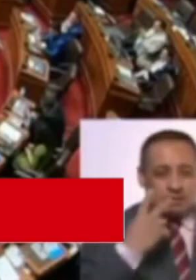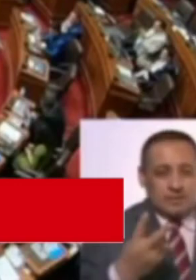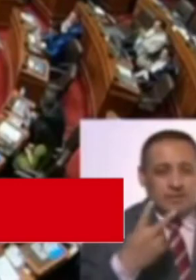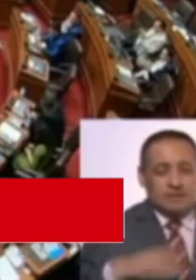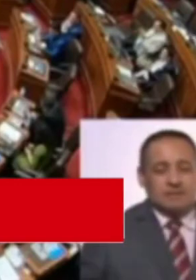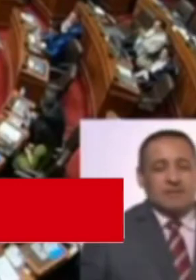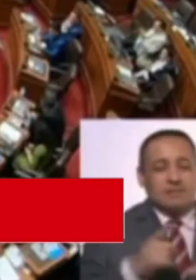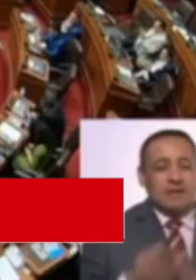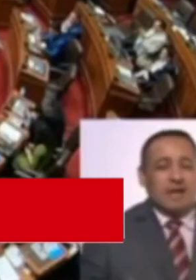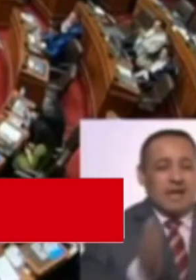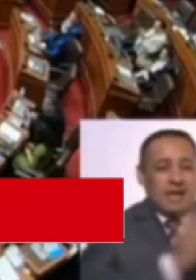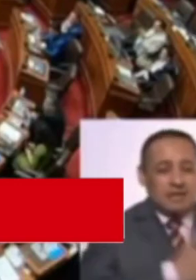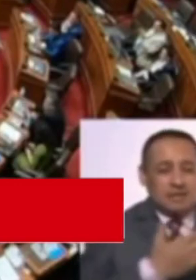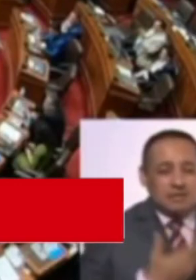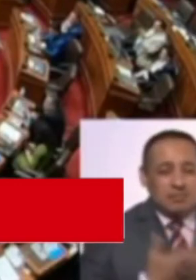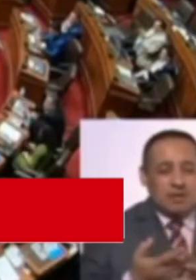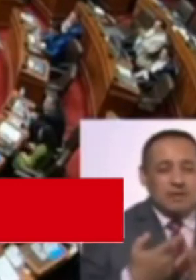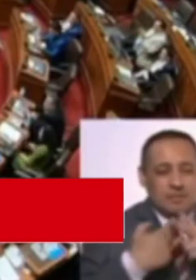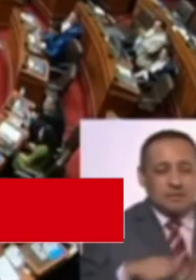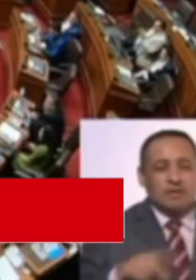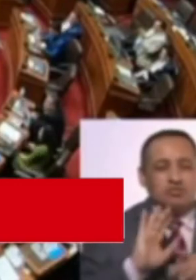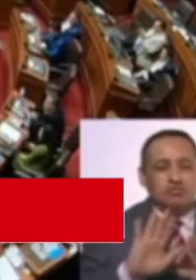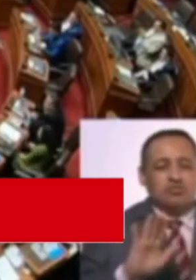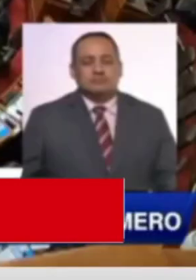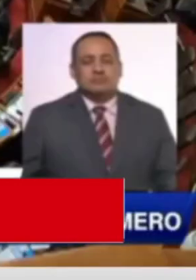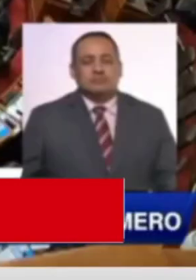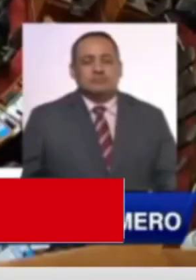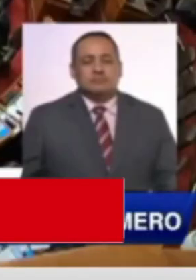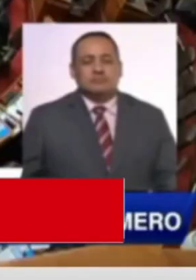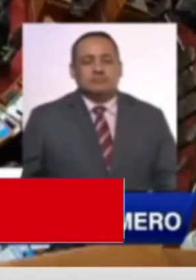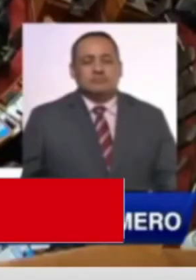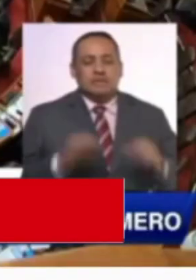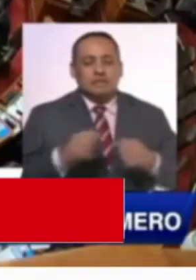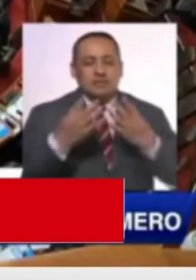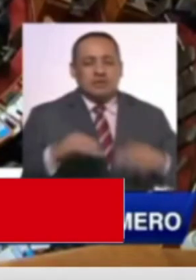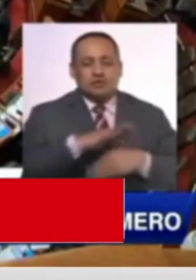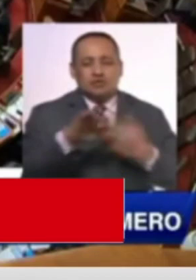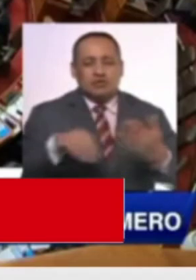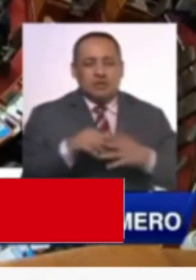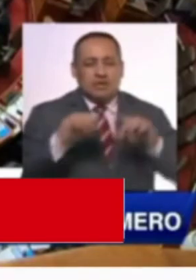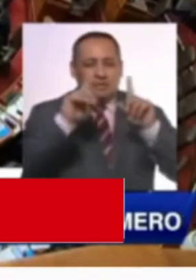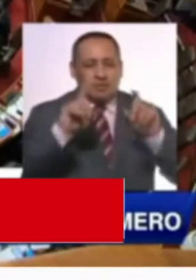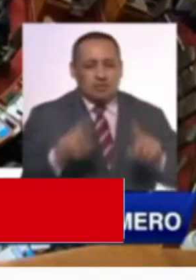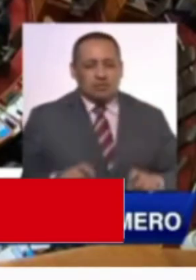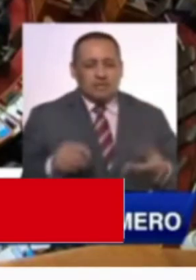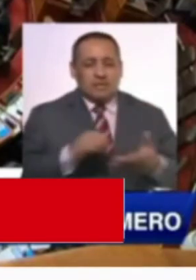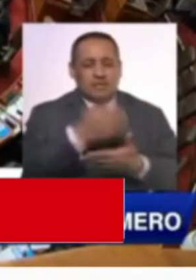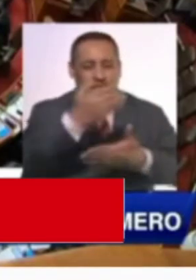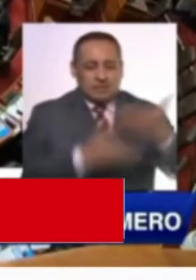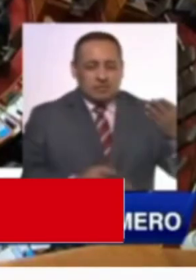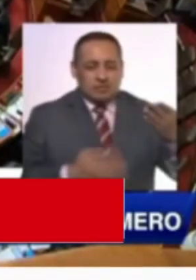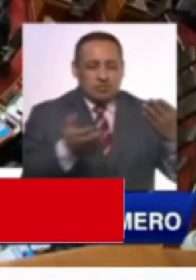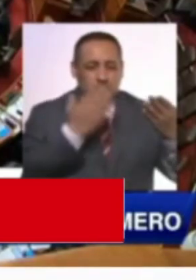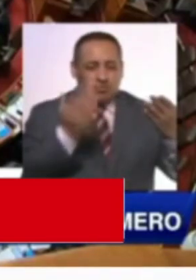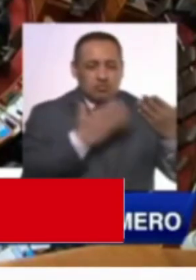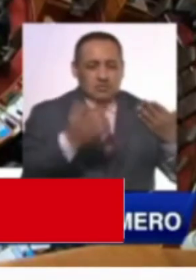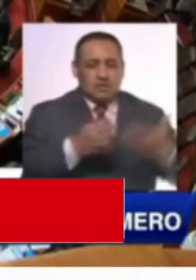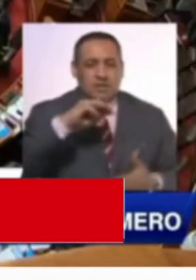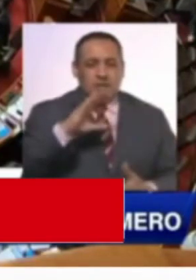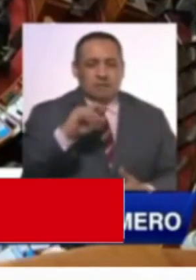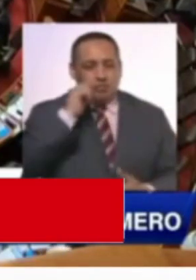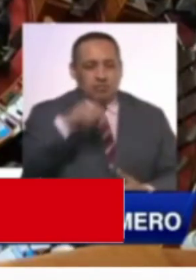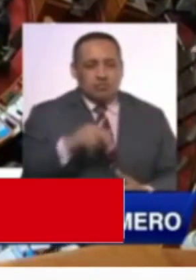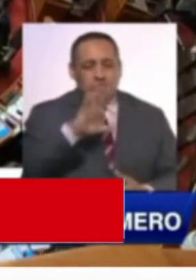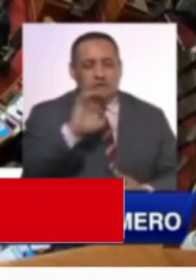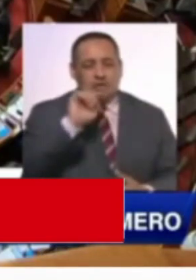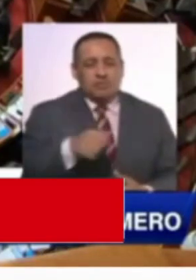acuerdo con Silvana Robles o no aquí abajo en la cajita del chat en vivo preguntas contenidas en el pliego interpelatorio de la moción